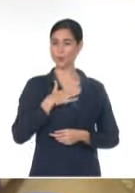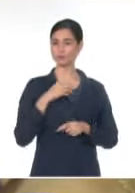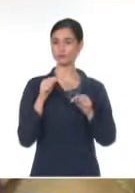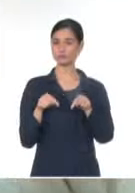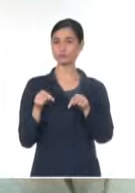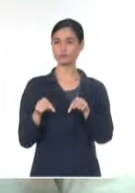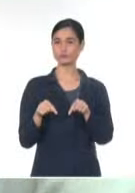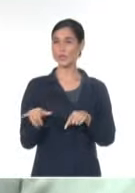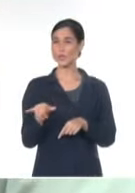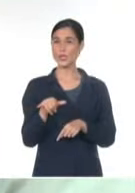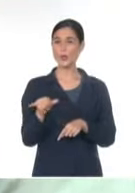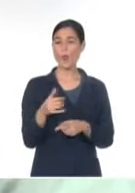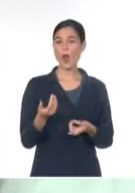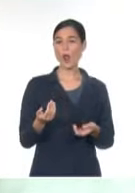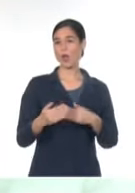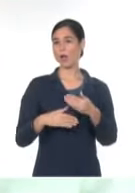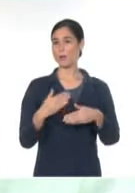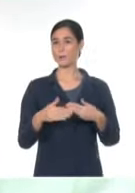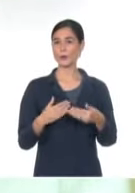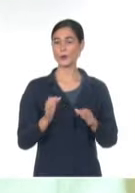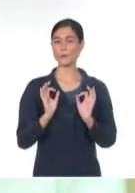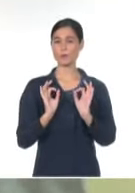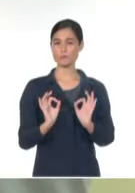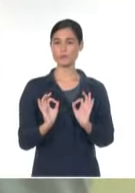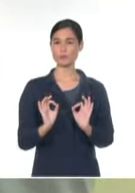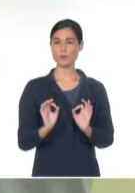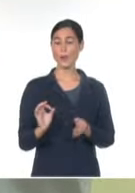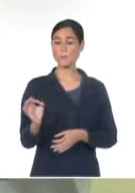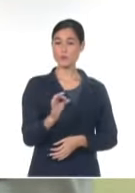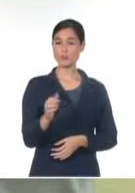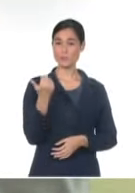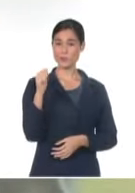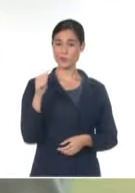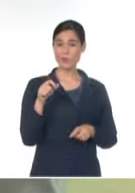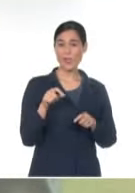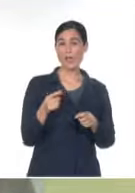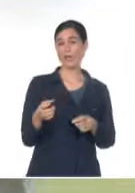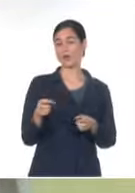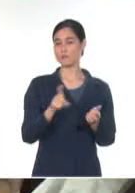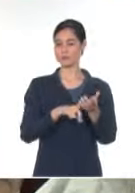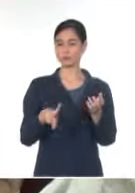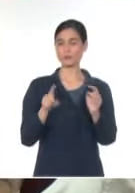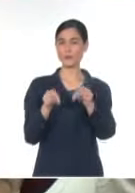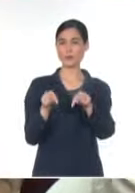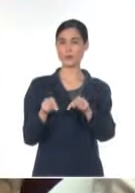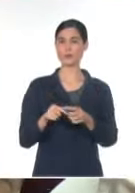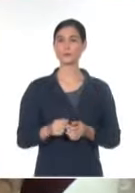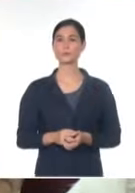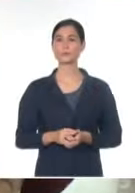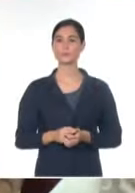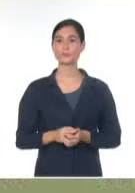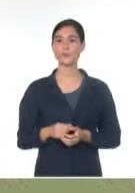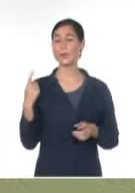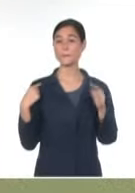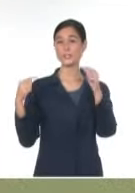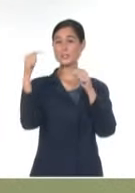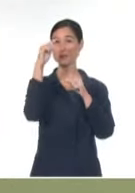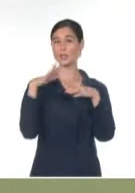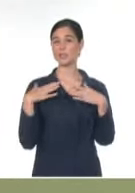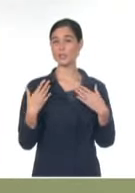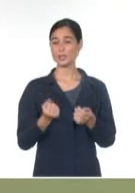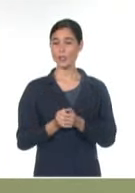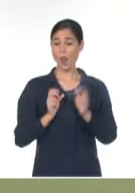recorridos gubernamentales en los 10 municipios de la provincia. El primer punto de la agenda fue el chequeo de los acuerdos incumplidos en